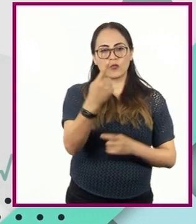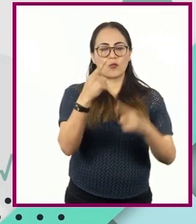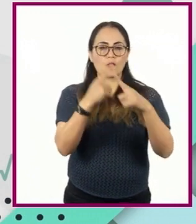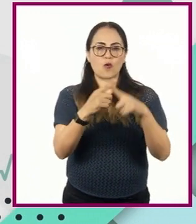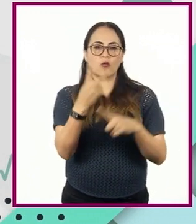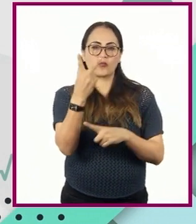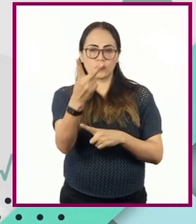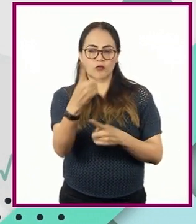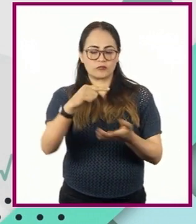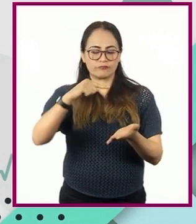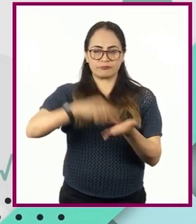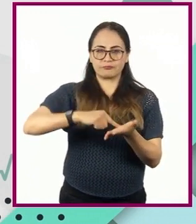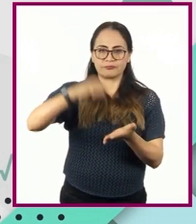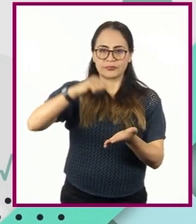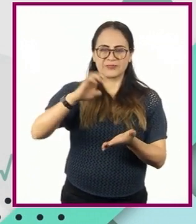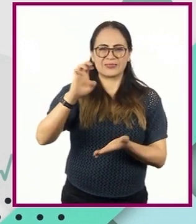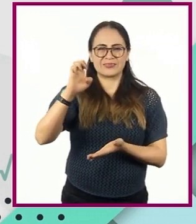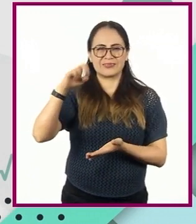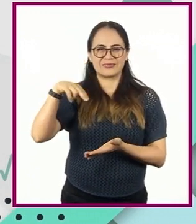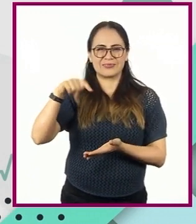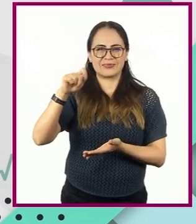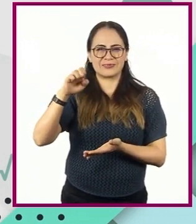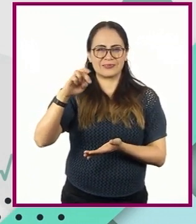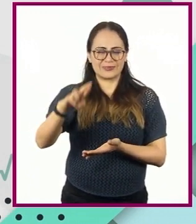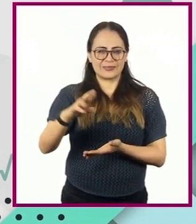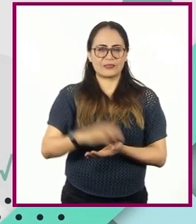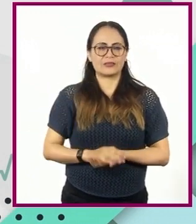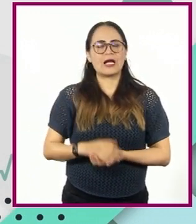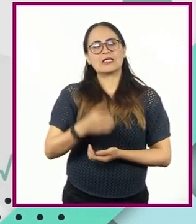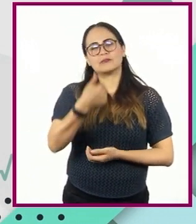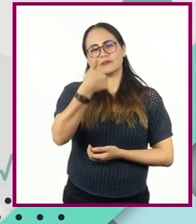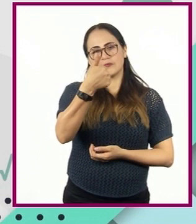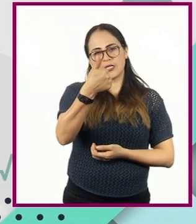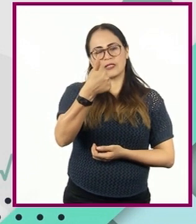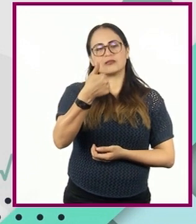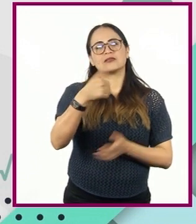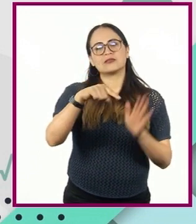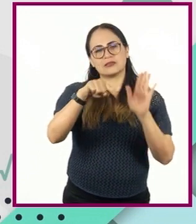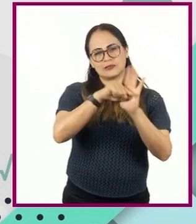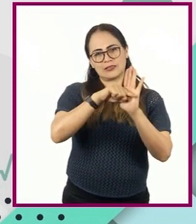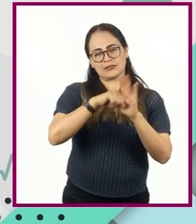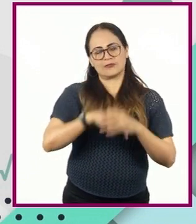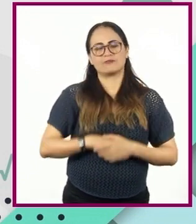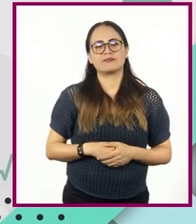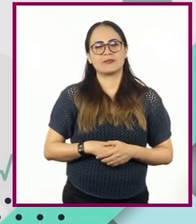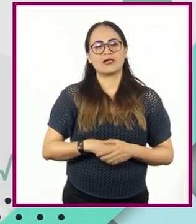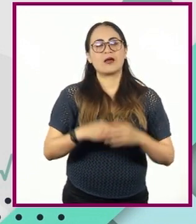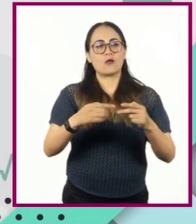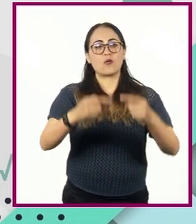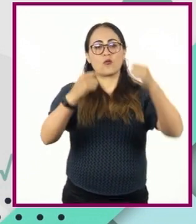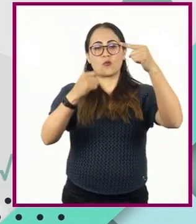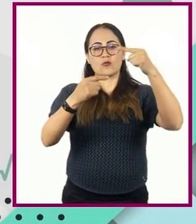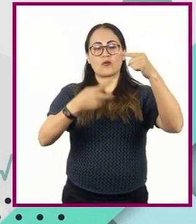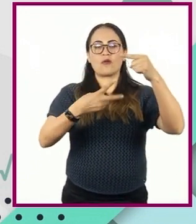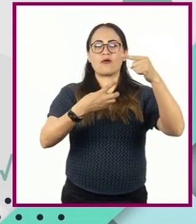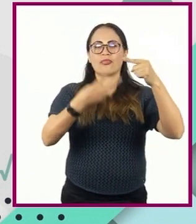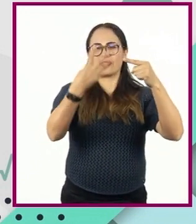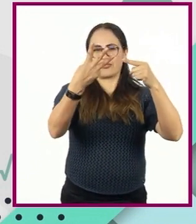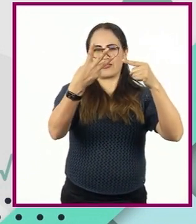Enter. Como se observa, se registra el número 6 negativo, que es el doble del número 3